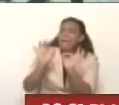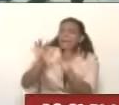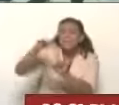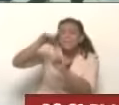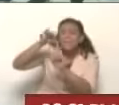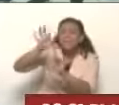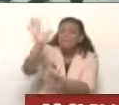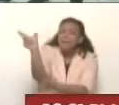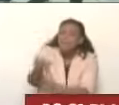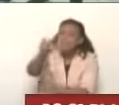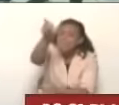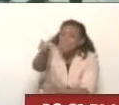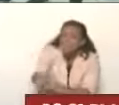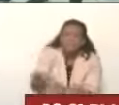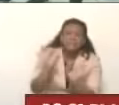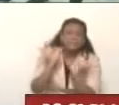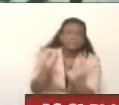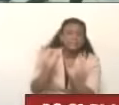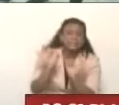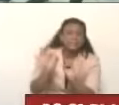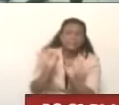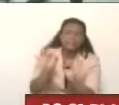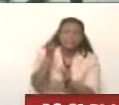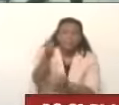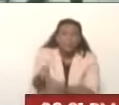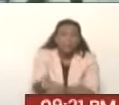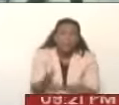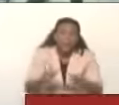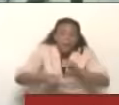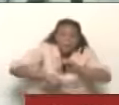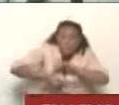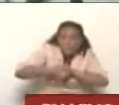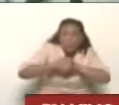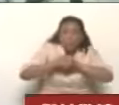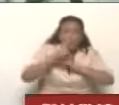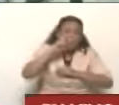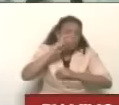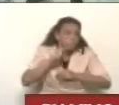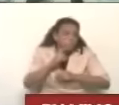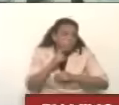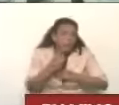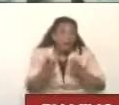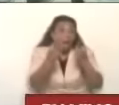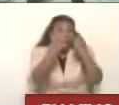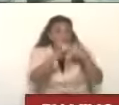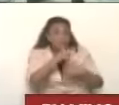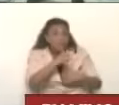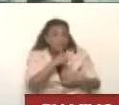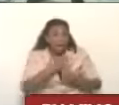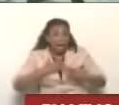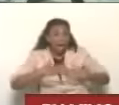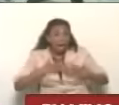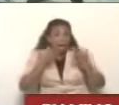más especial es imposible. Desde el mismo momento que le dice, estás embarazada, todo cambia.